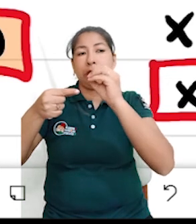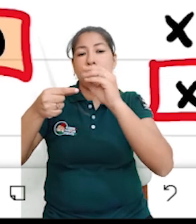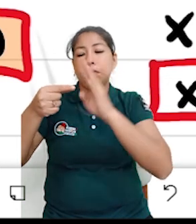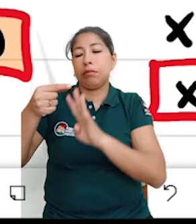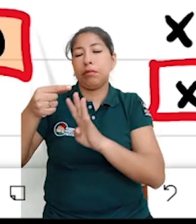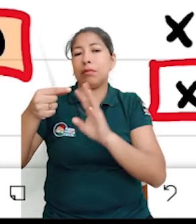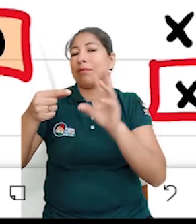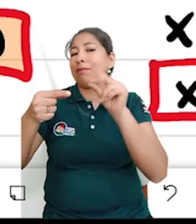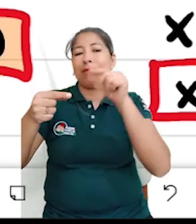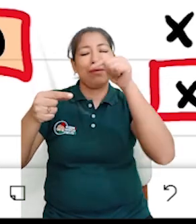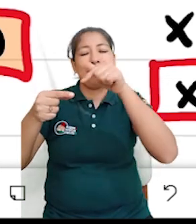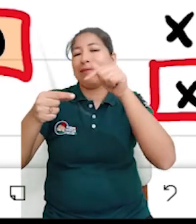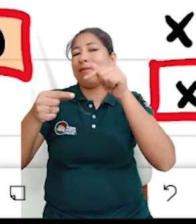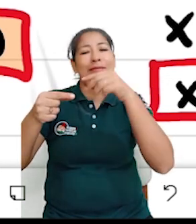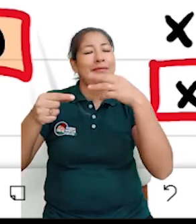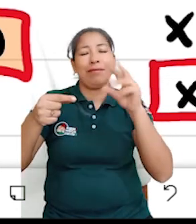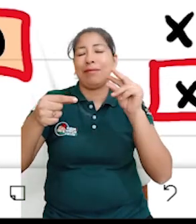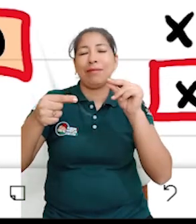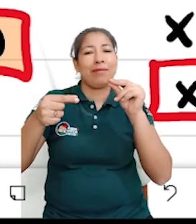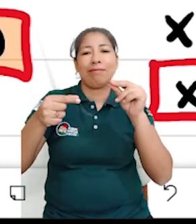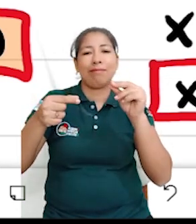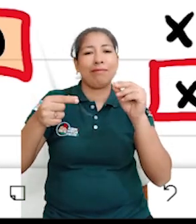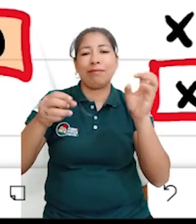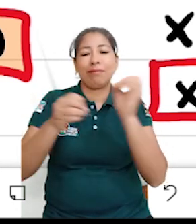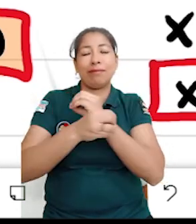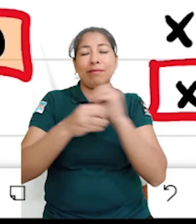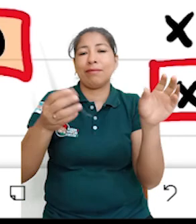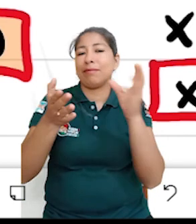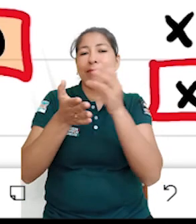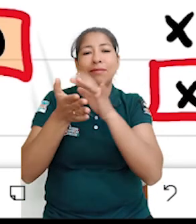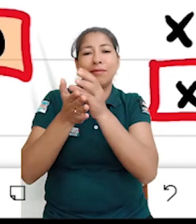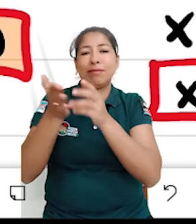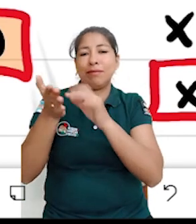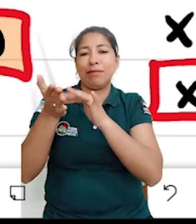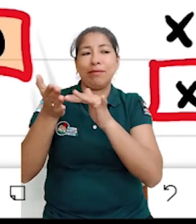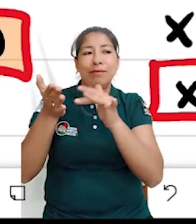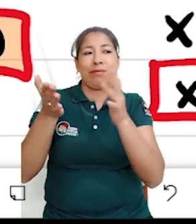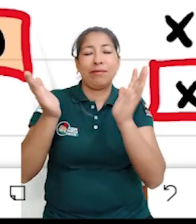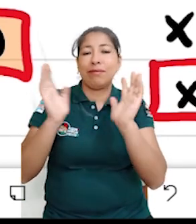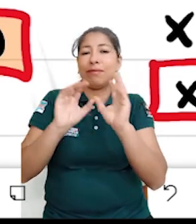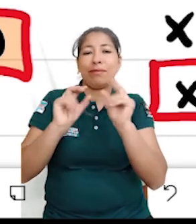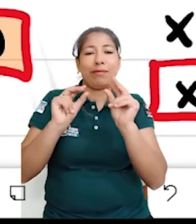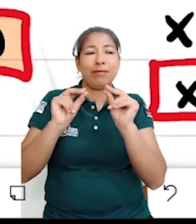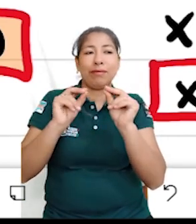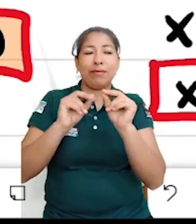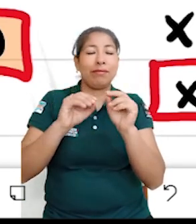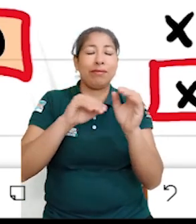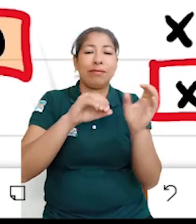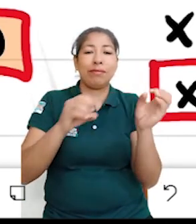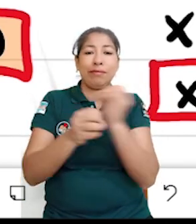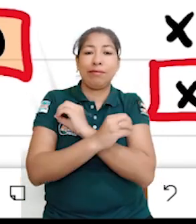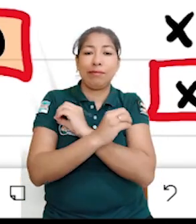cual no es posible calcular. A ver, vamos a verlo, logaritmo en base 4 de